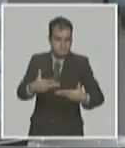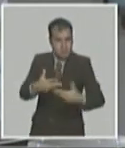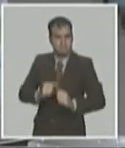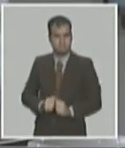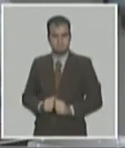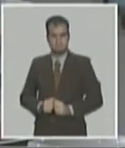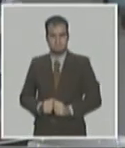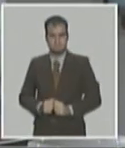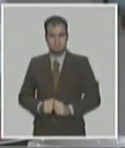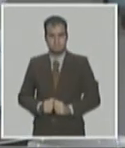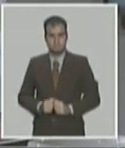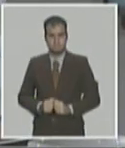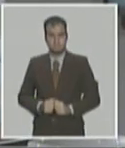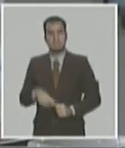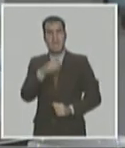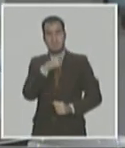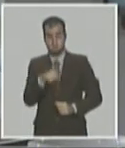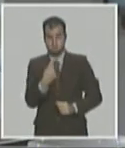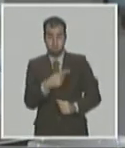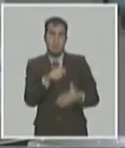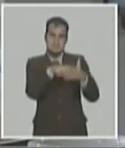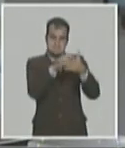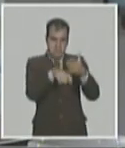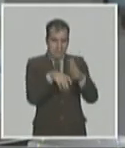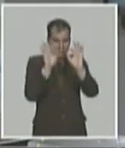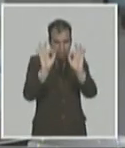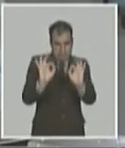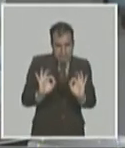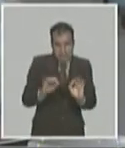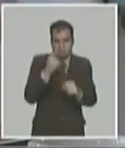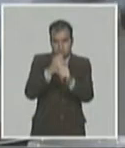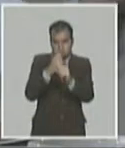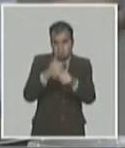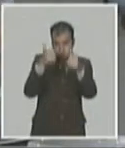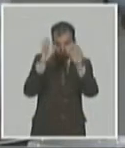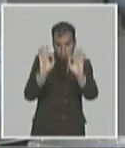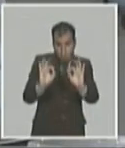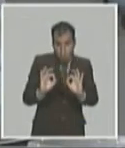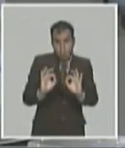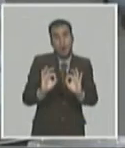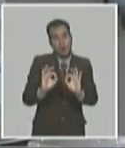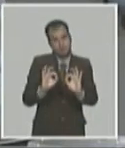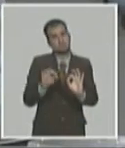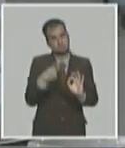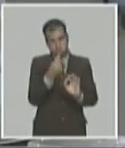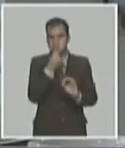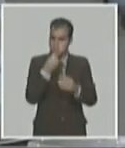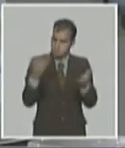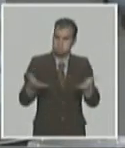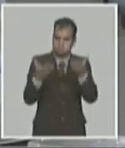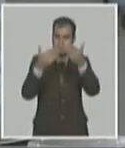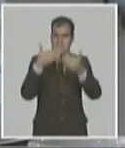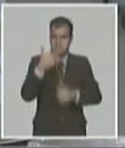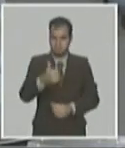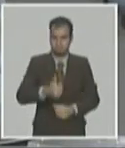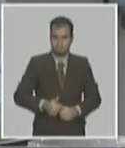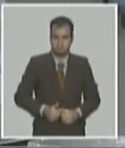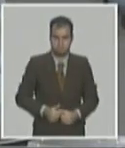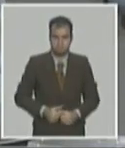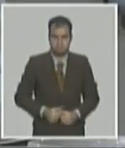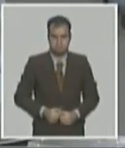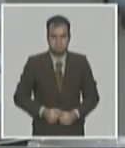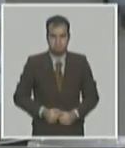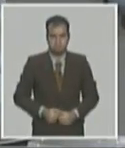organizar, en que lo podamos diseñar, será un trabajo que podamos compartir entre todos Y yo creo que eso tiene que ver también con